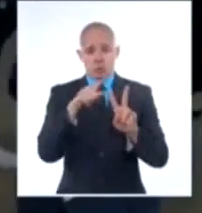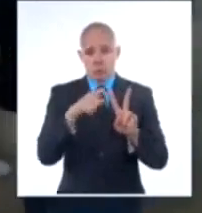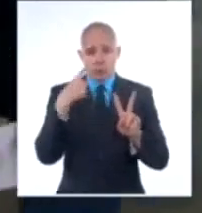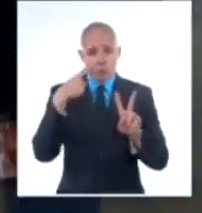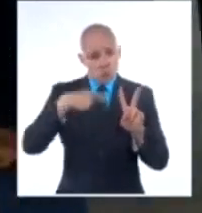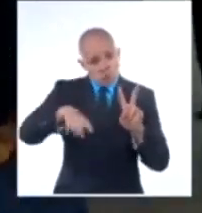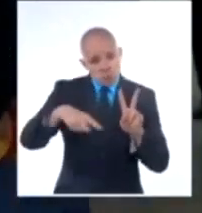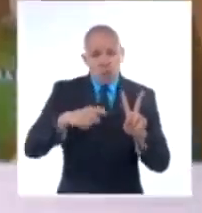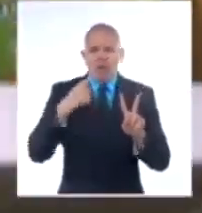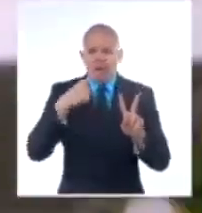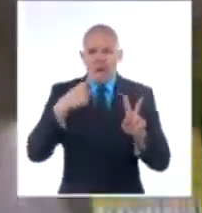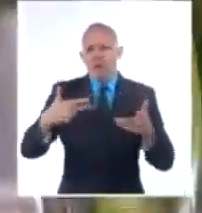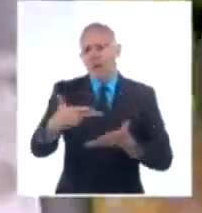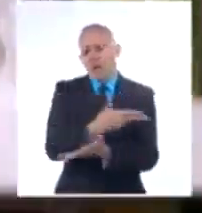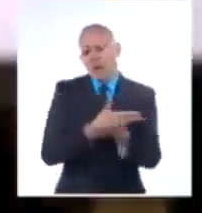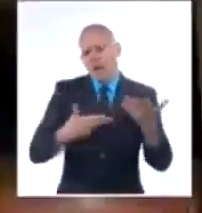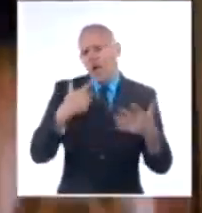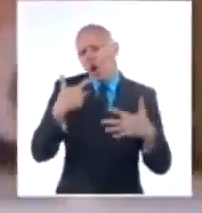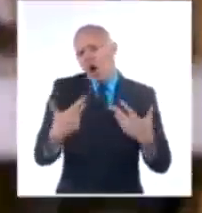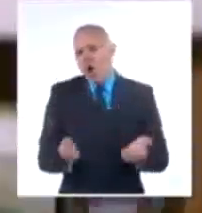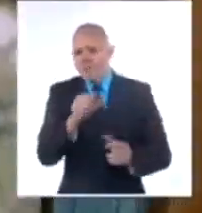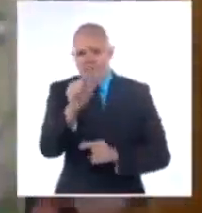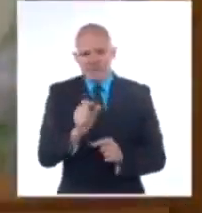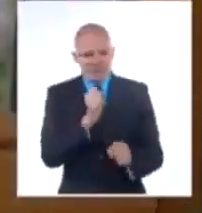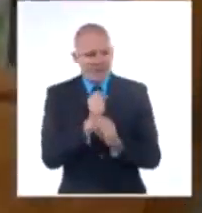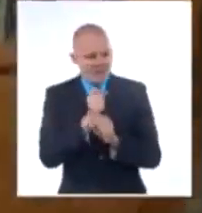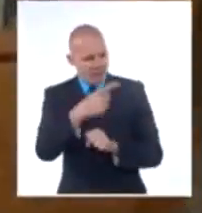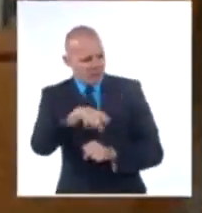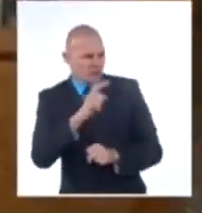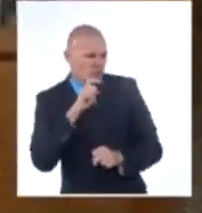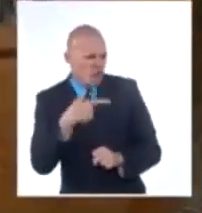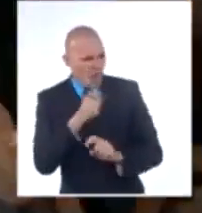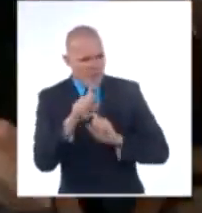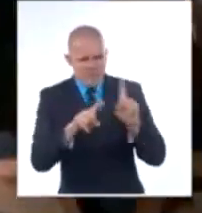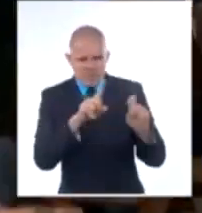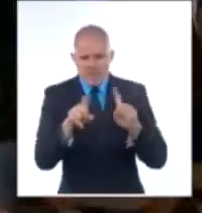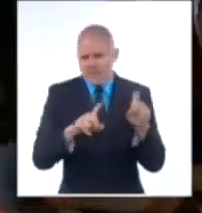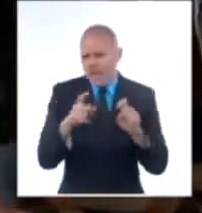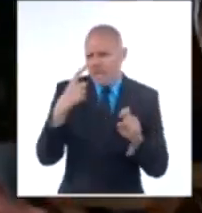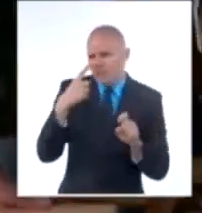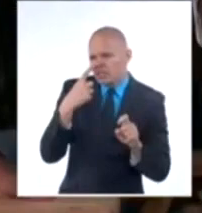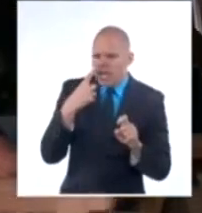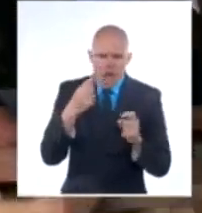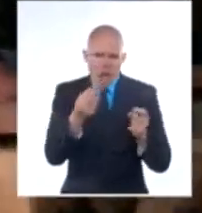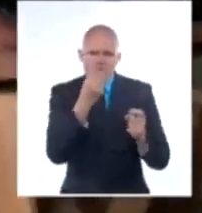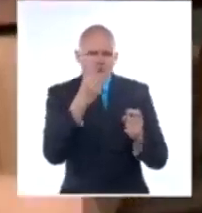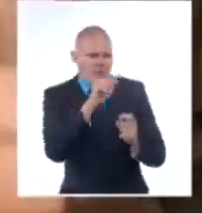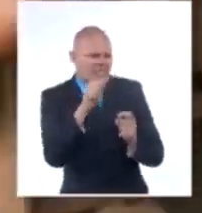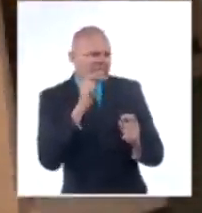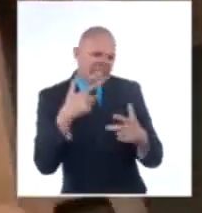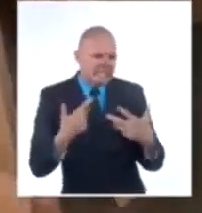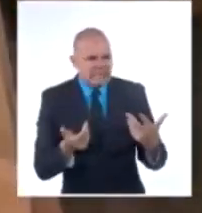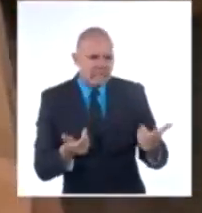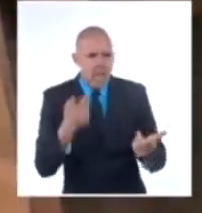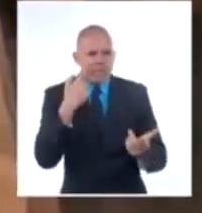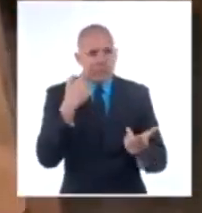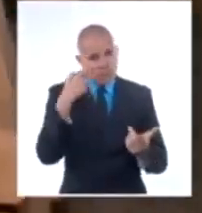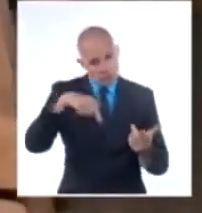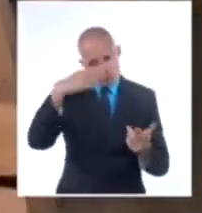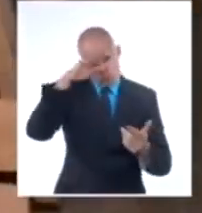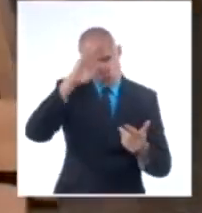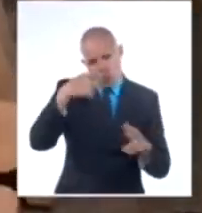países intercambiaron además con algunos empresarios y expositores sobre las particularidades de algunos alimentos y manufacturas que se producen en el